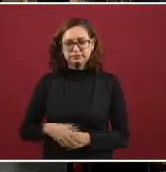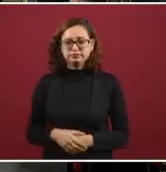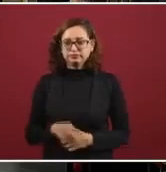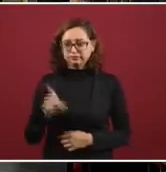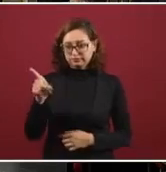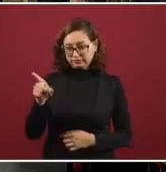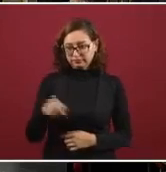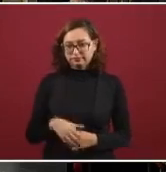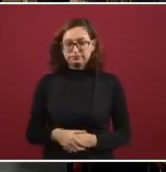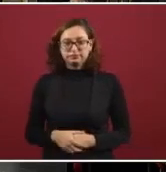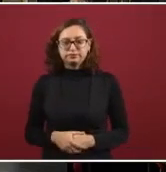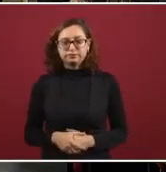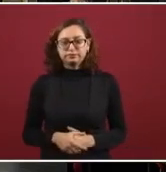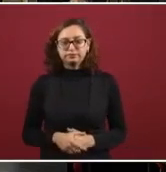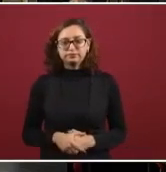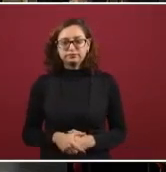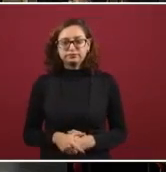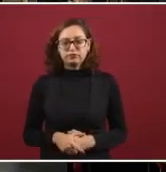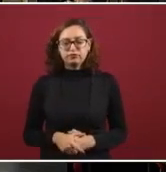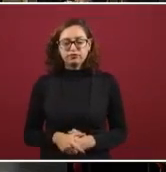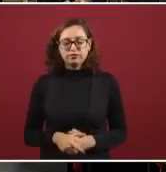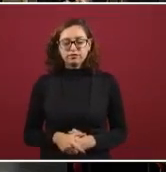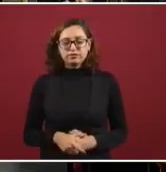por favor.